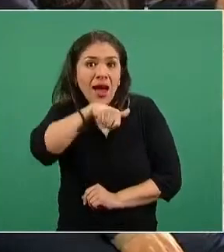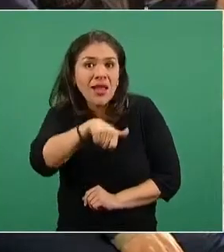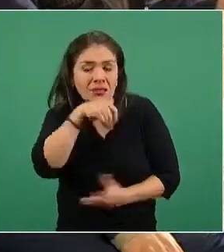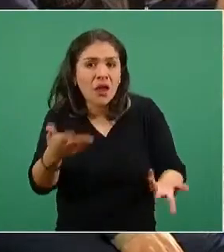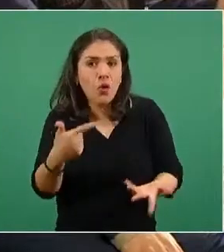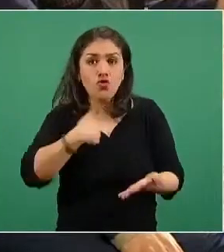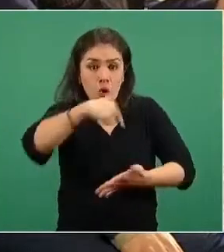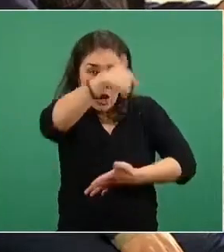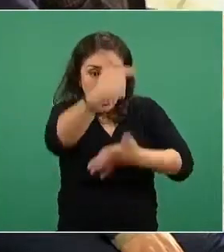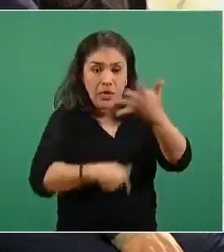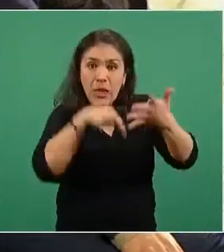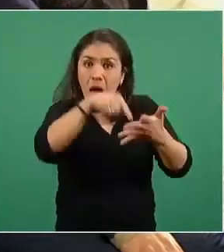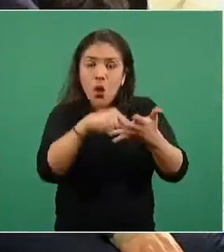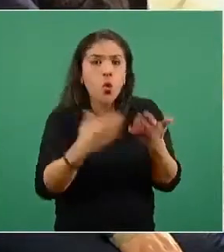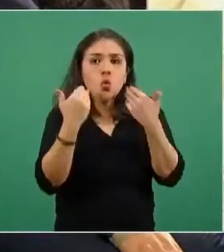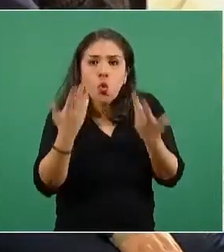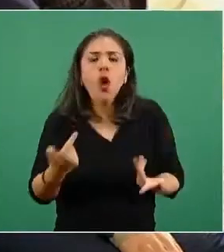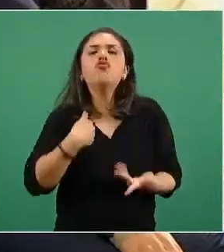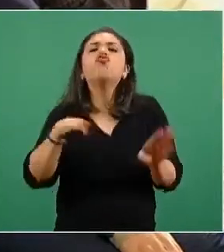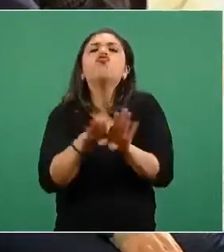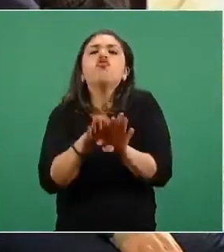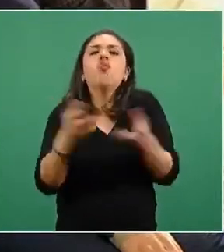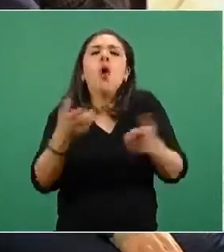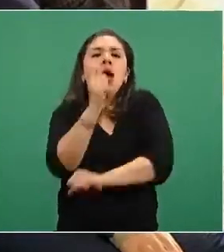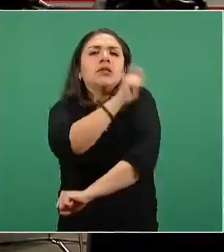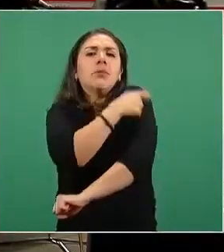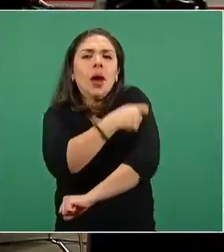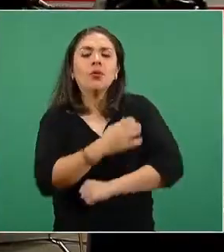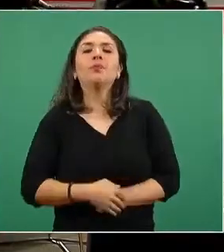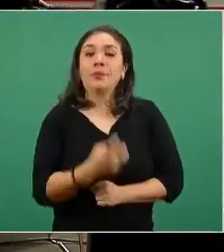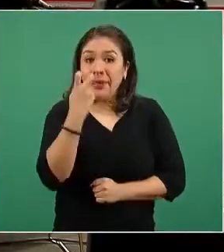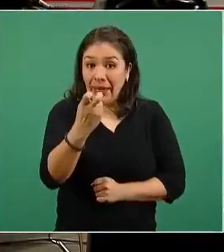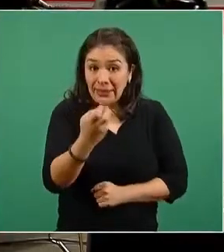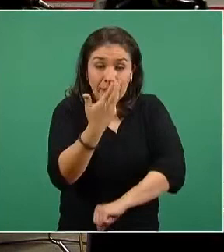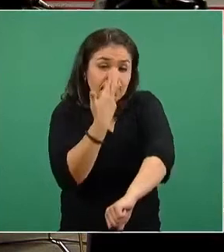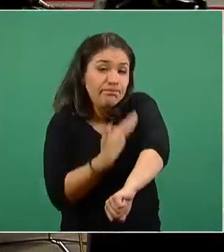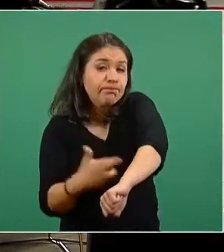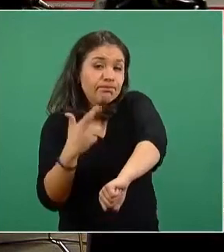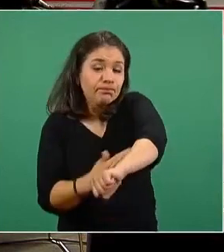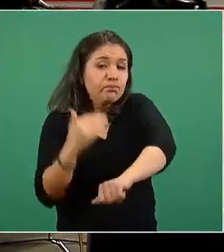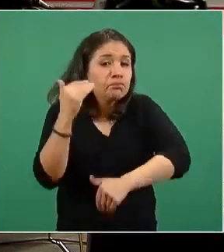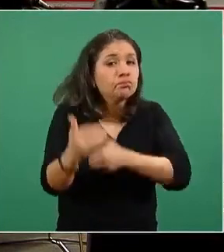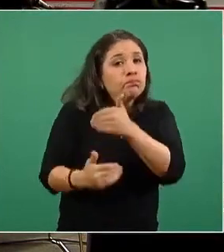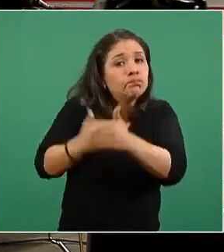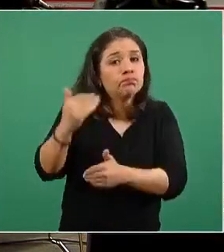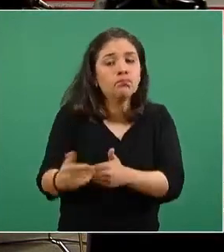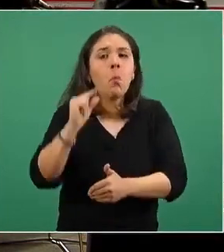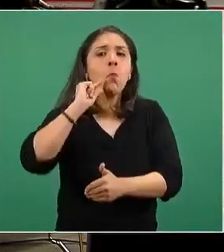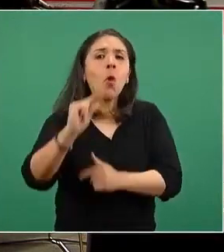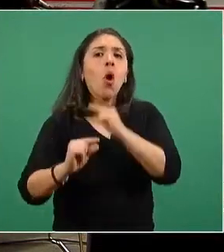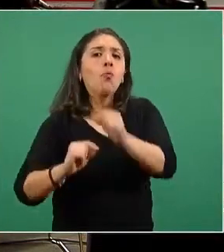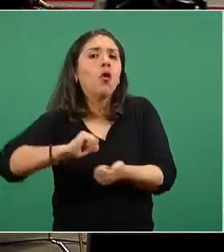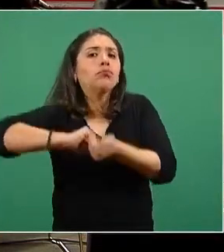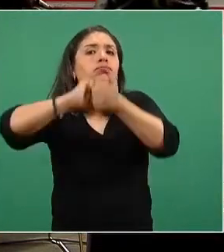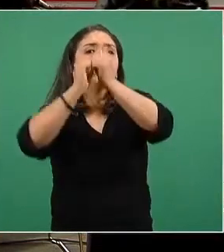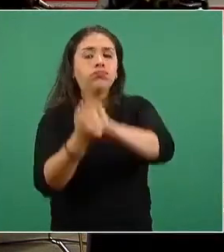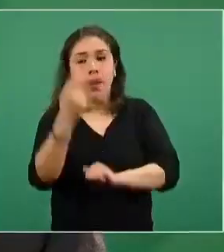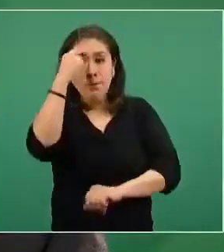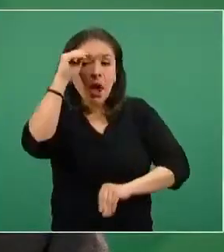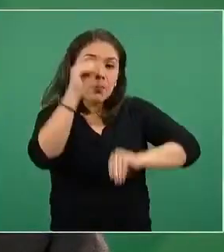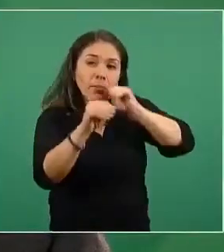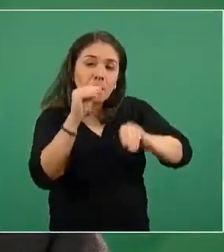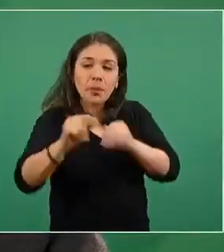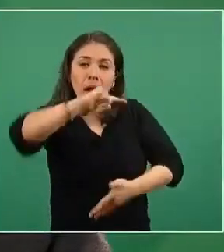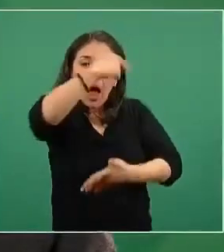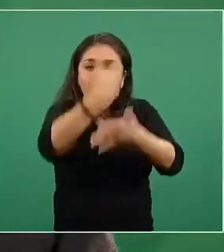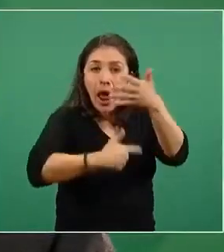no estamos en los censos. Es correcto. ¿Cómo vamos a operar nosotros? Es correcto. Esto es un proceso progresivo de integración de los